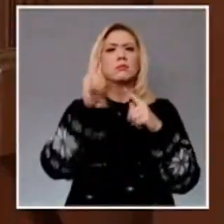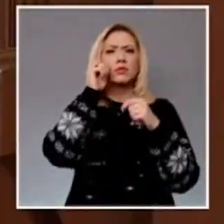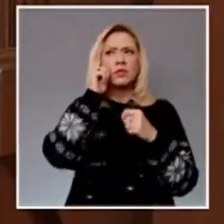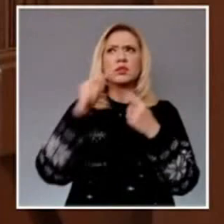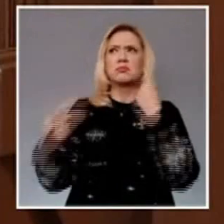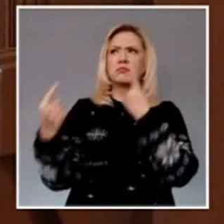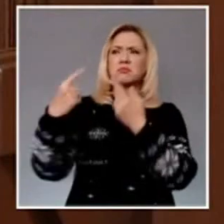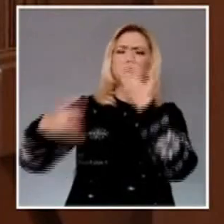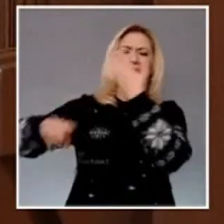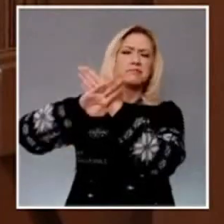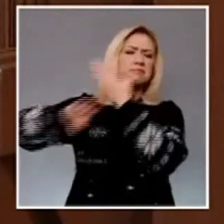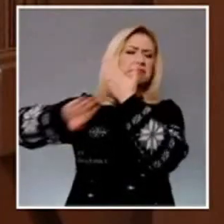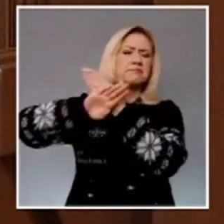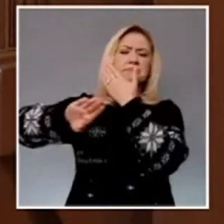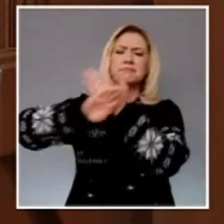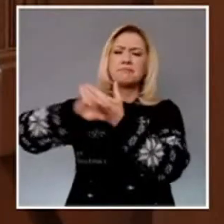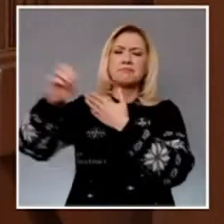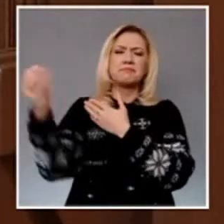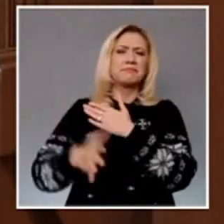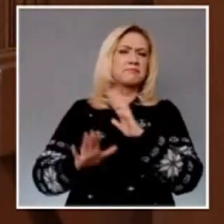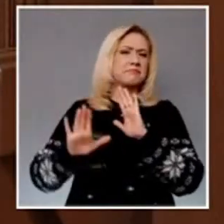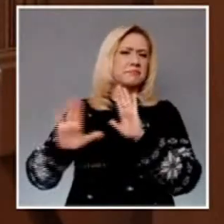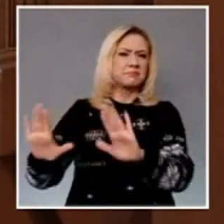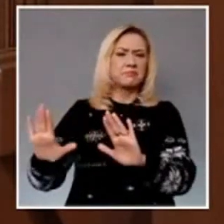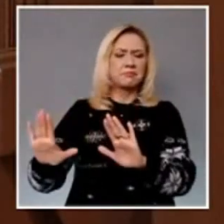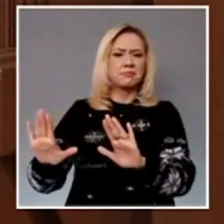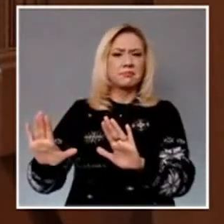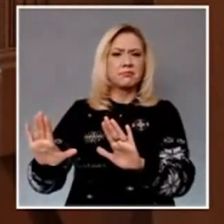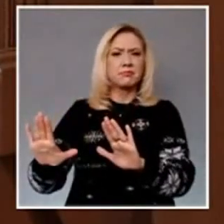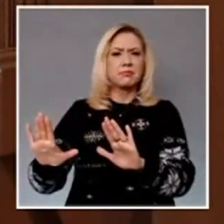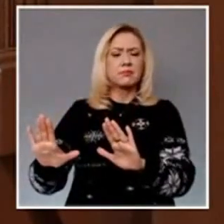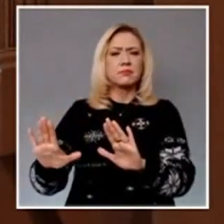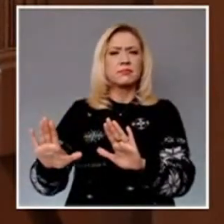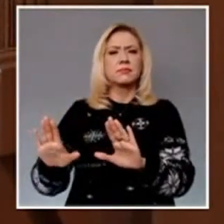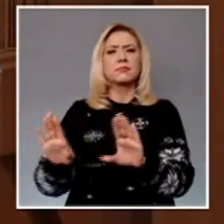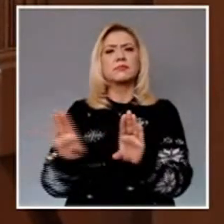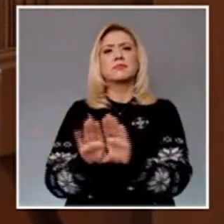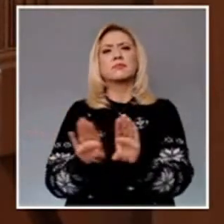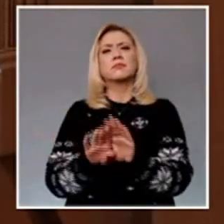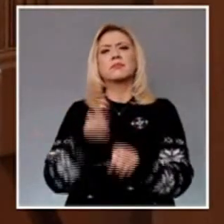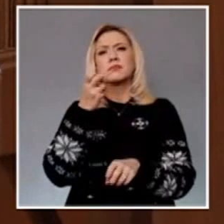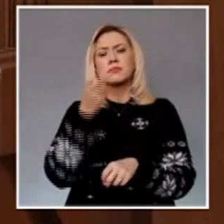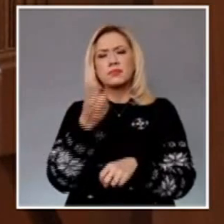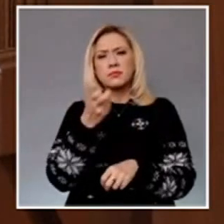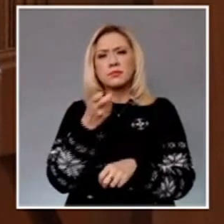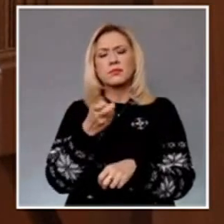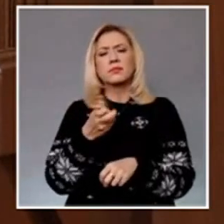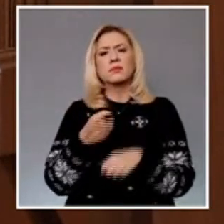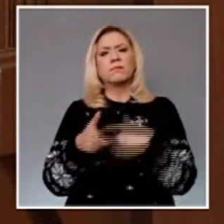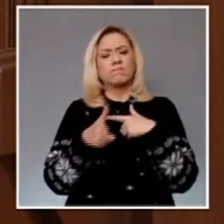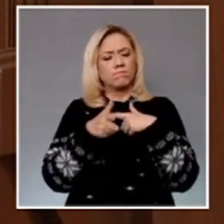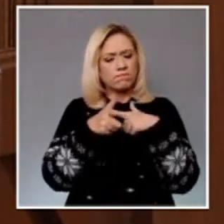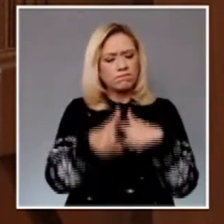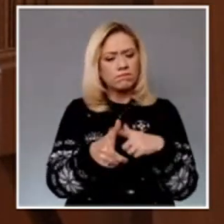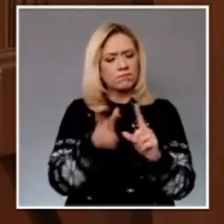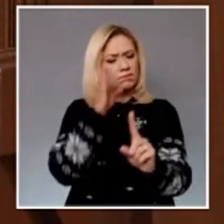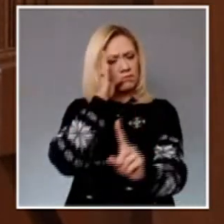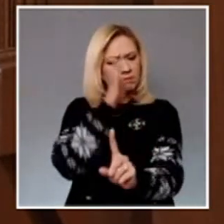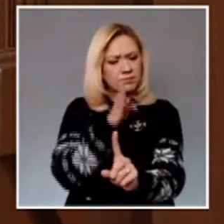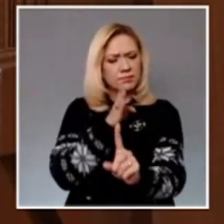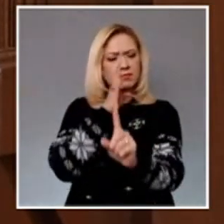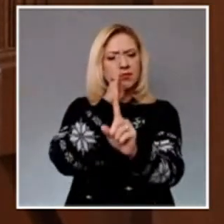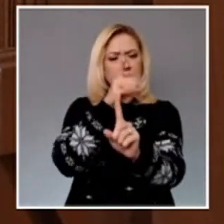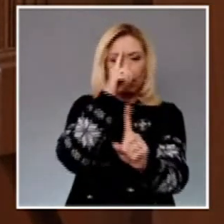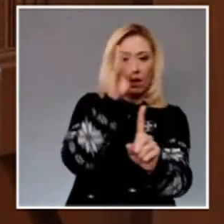Fieles a nuestra vocación, no nos perturbamos con mensajes aviesos. No nos extraviamos en provocaciones